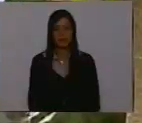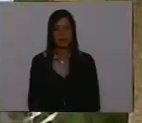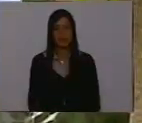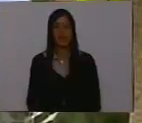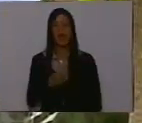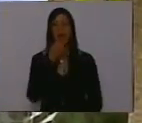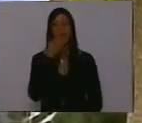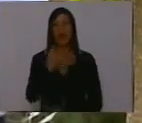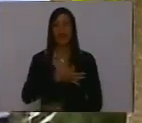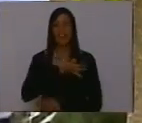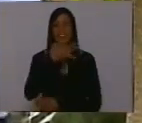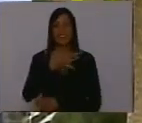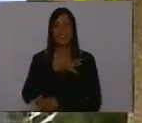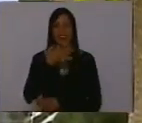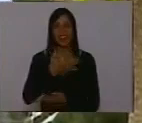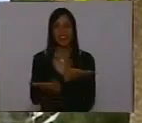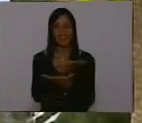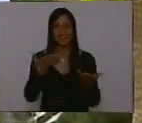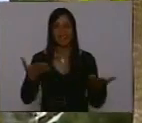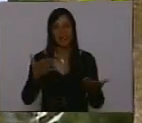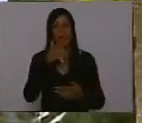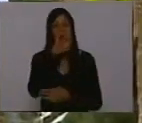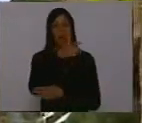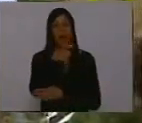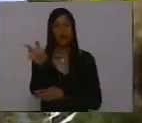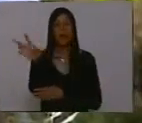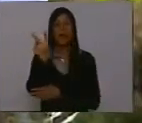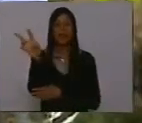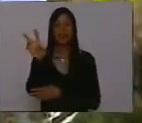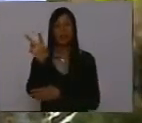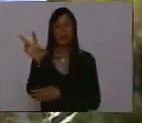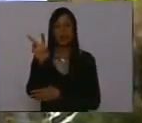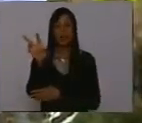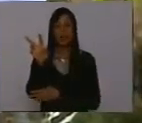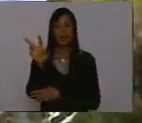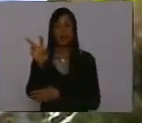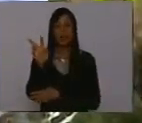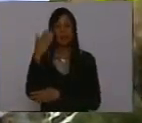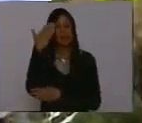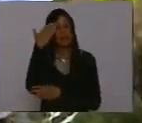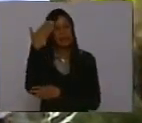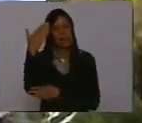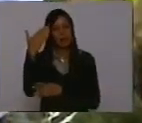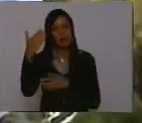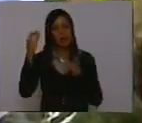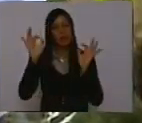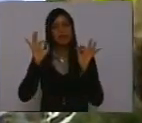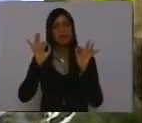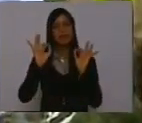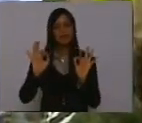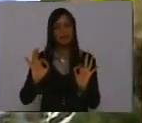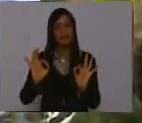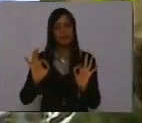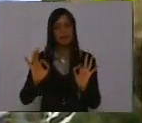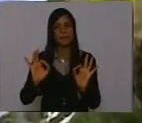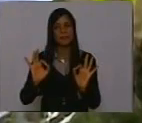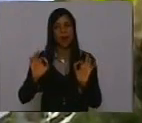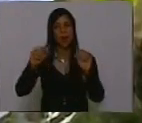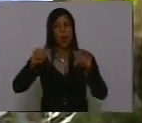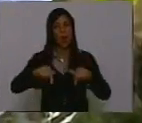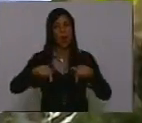Buenas tardes, pueblo venezolano. Un saludo especial.